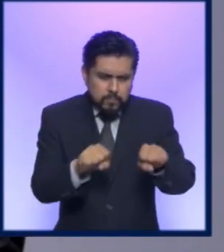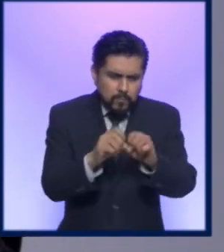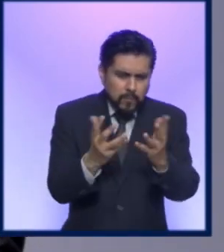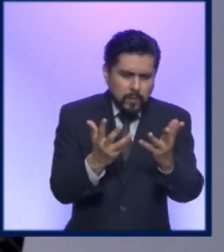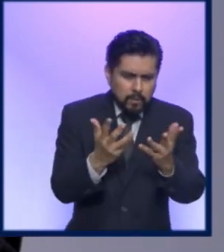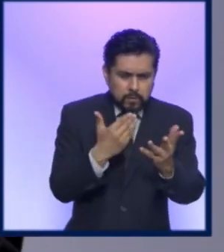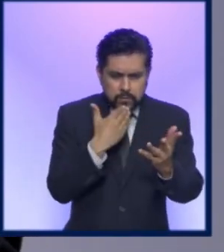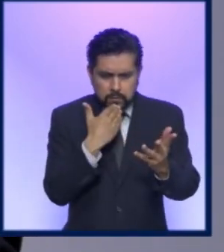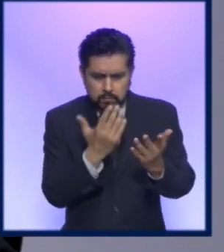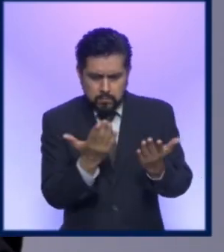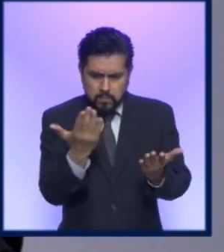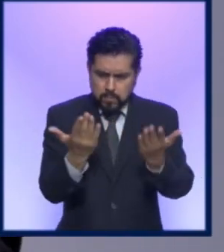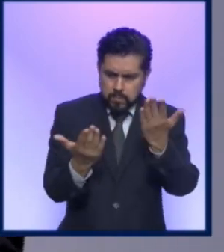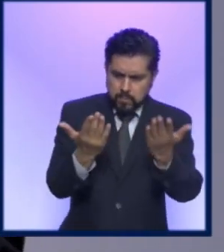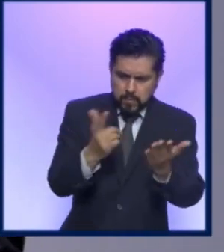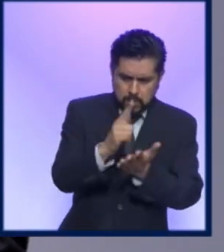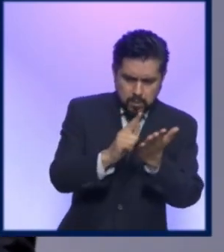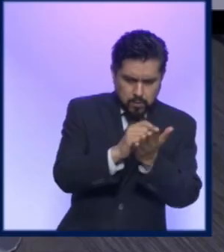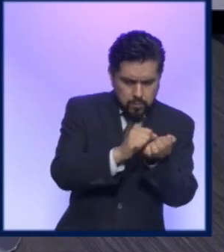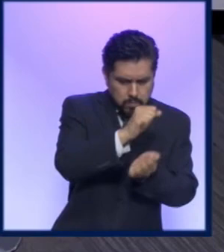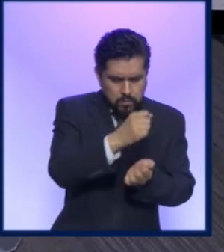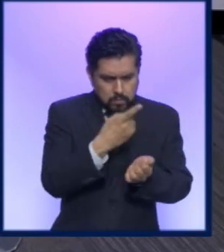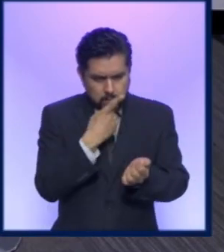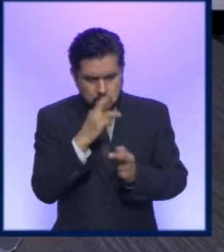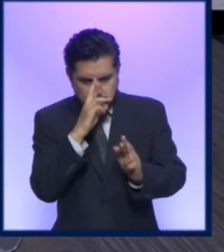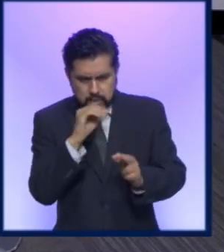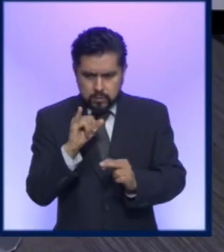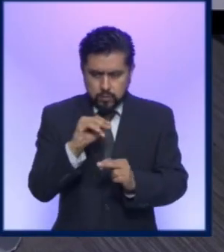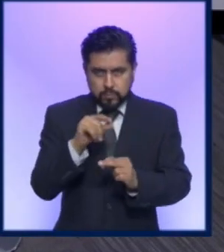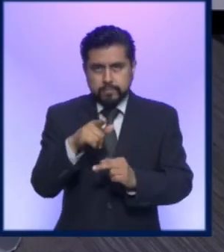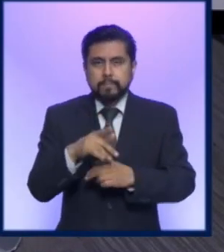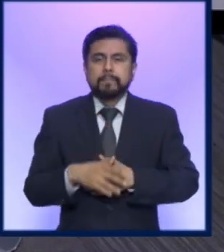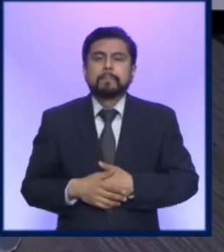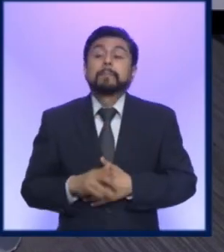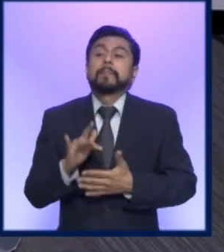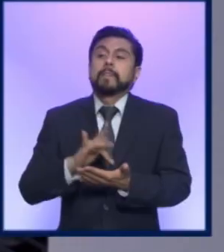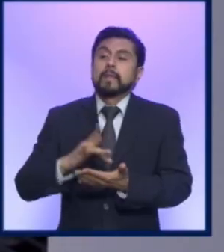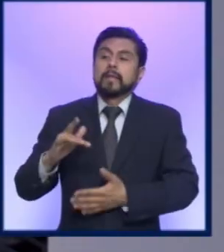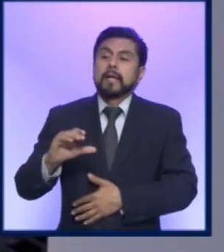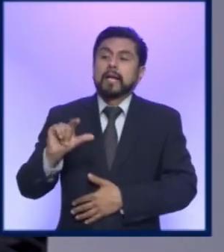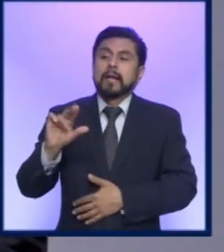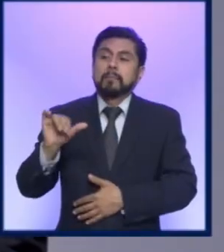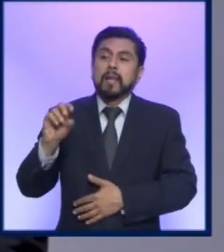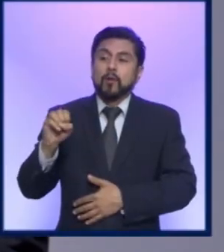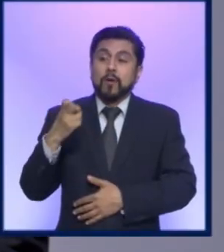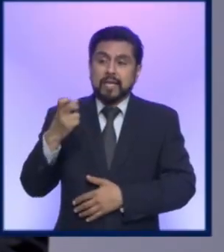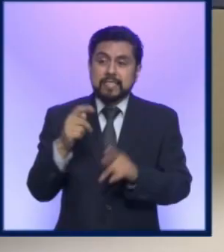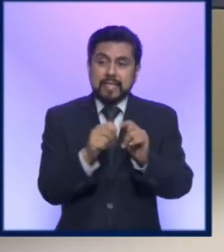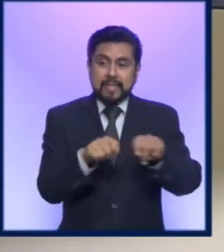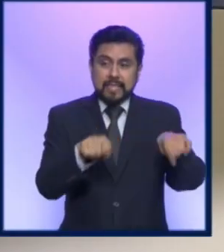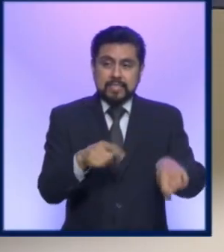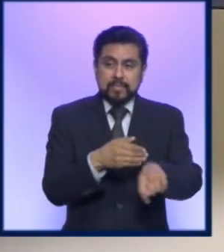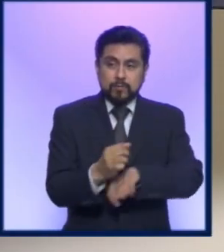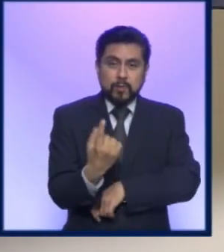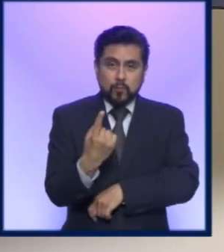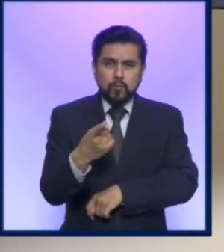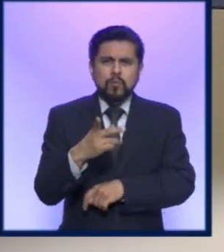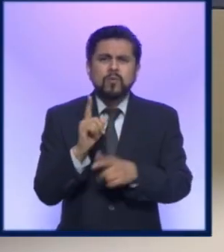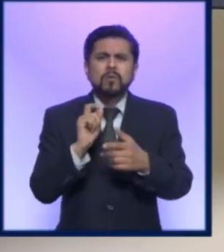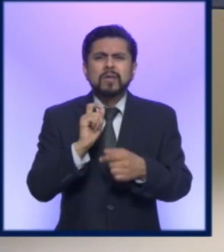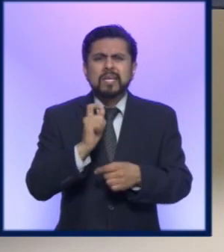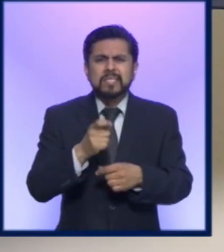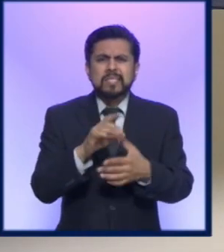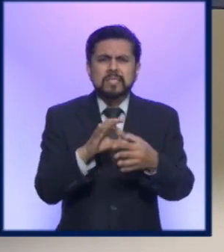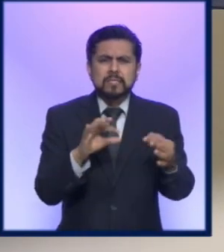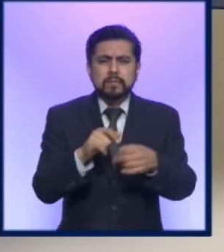ajustaba o no a la regularidad constitucional Muy bien pues muchas gracias estimado Carmelo vemos que esta tesis en efecto Habla pues de las